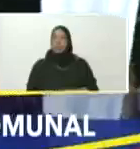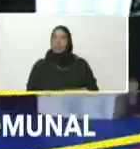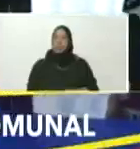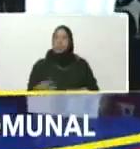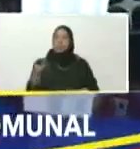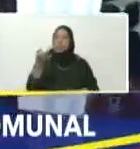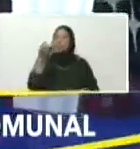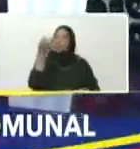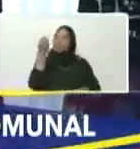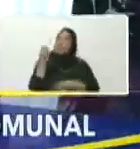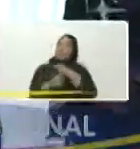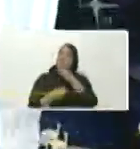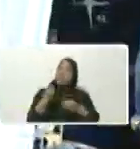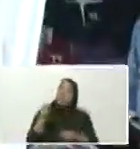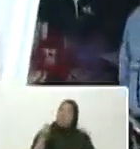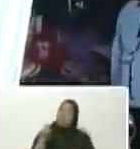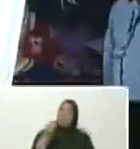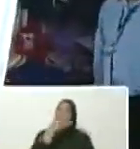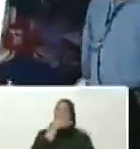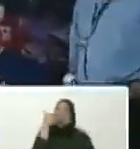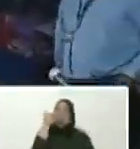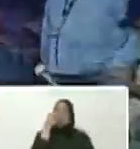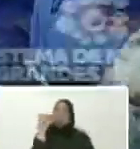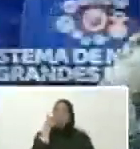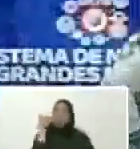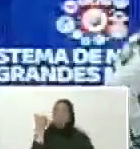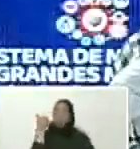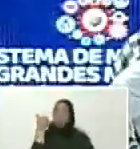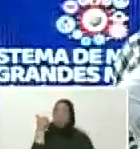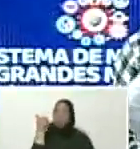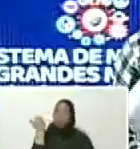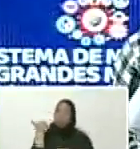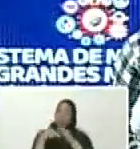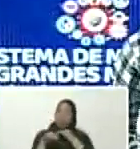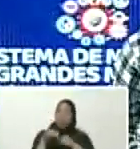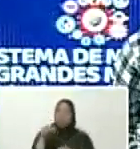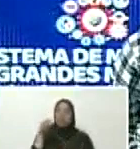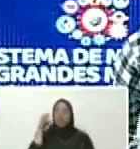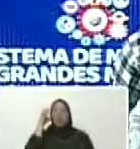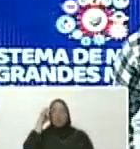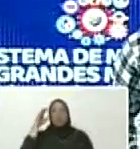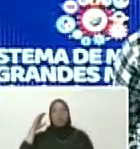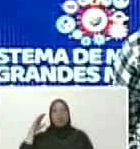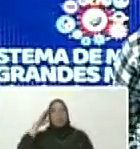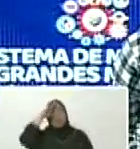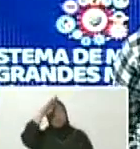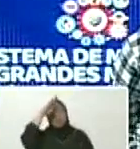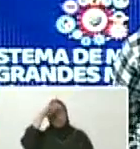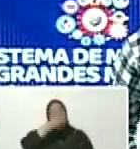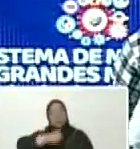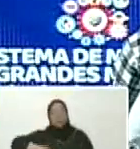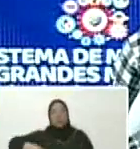ayer me llegó una carta del presidente gustavo petro de colombia